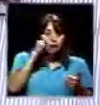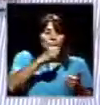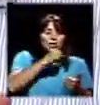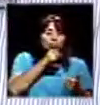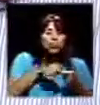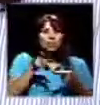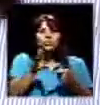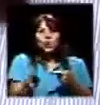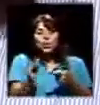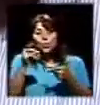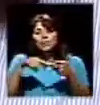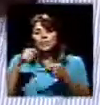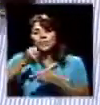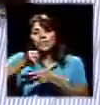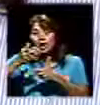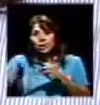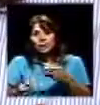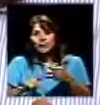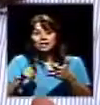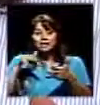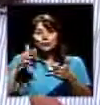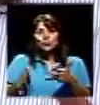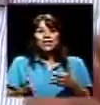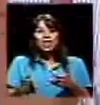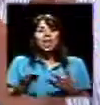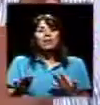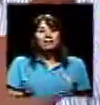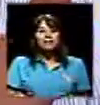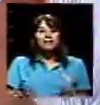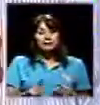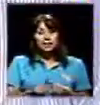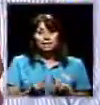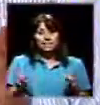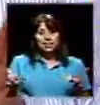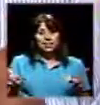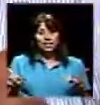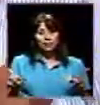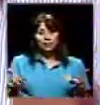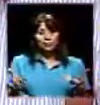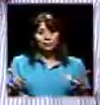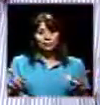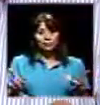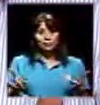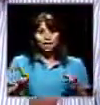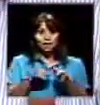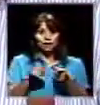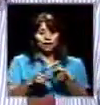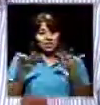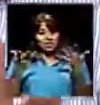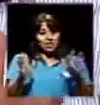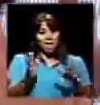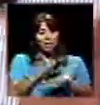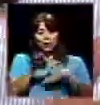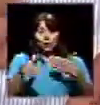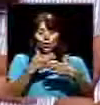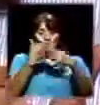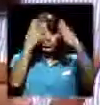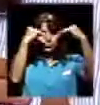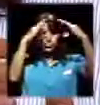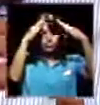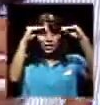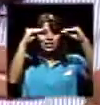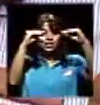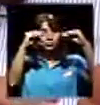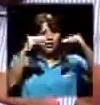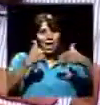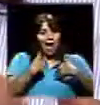trabajadores, estudiantes. Pero en este otro lado todos esos datos existen. El conocimiento es